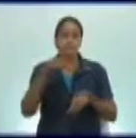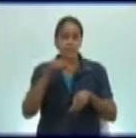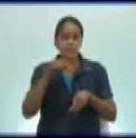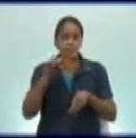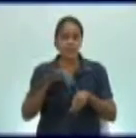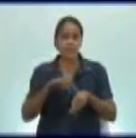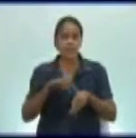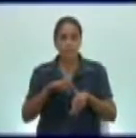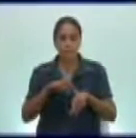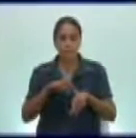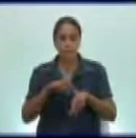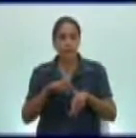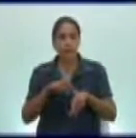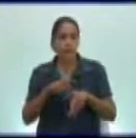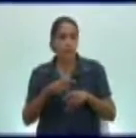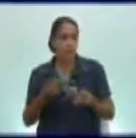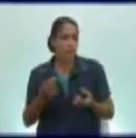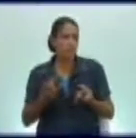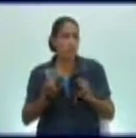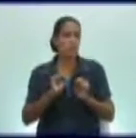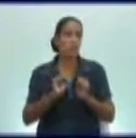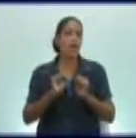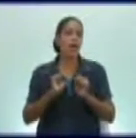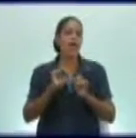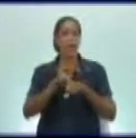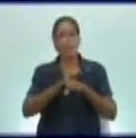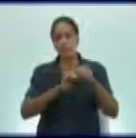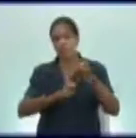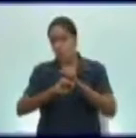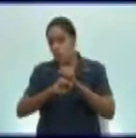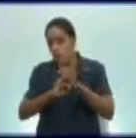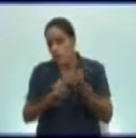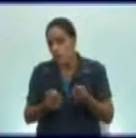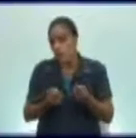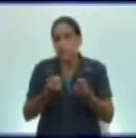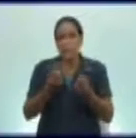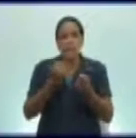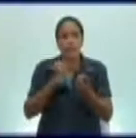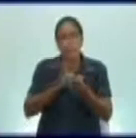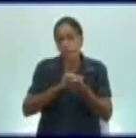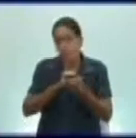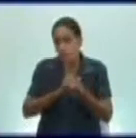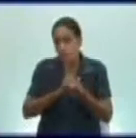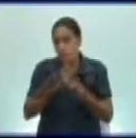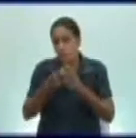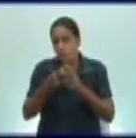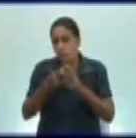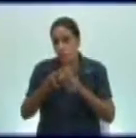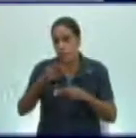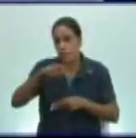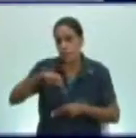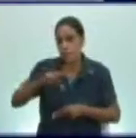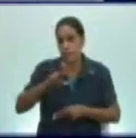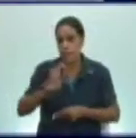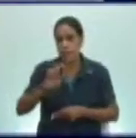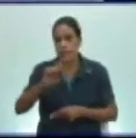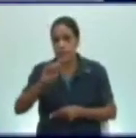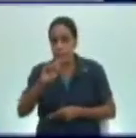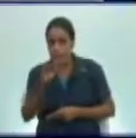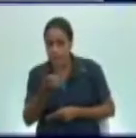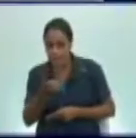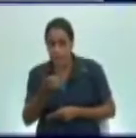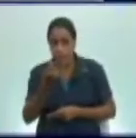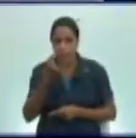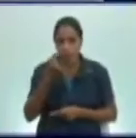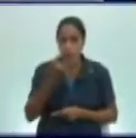la fijación intervienen unas estructuras semejantes a pelos cortos y rígidos, que se conocen como nombres de quetas o cerdas.